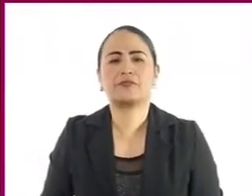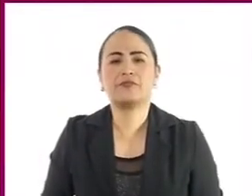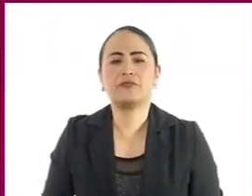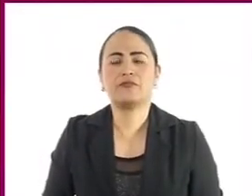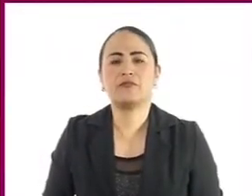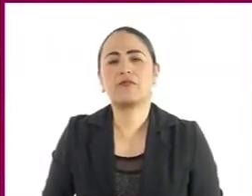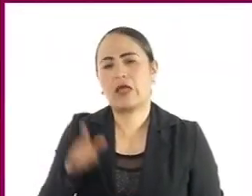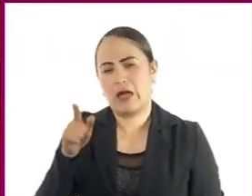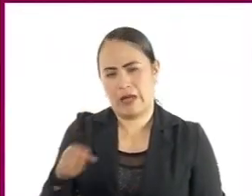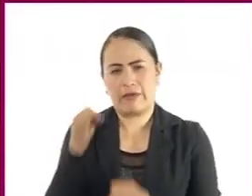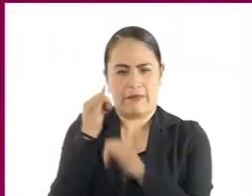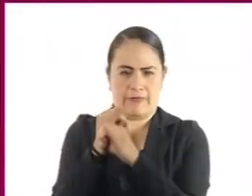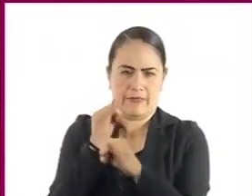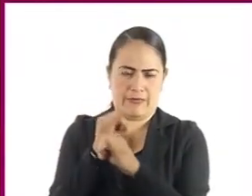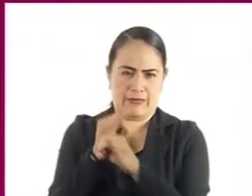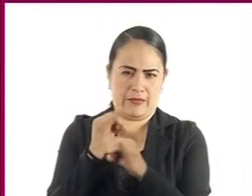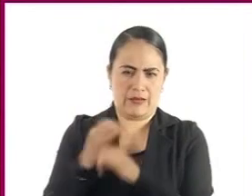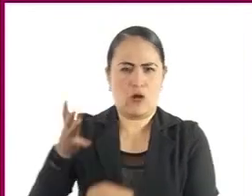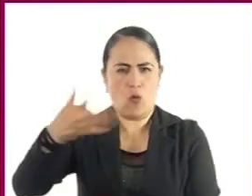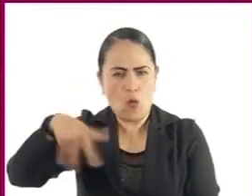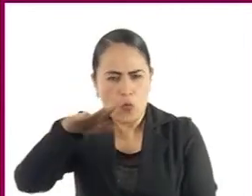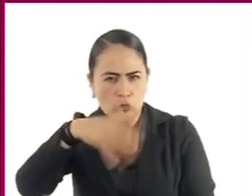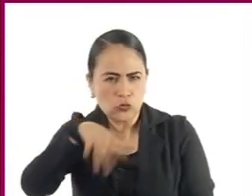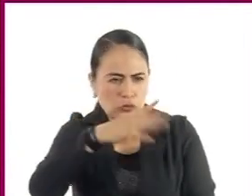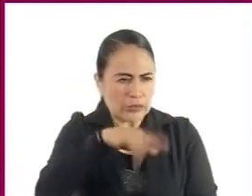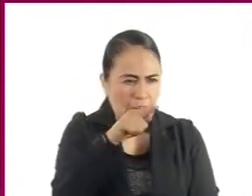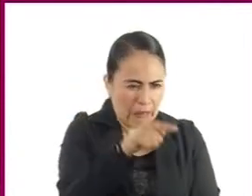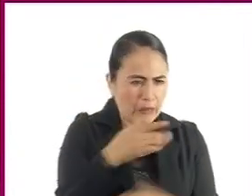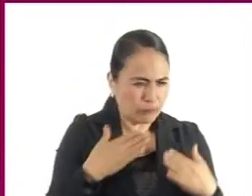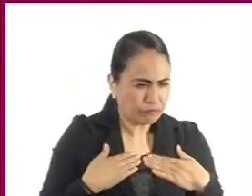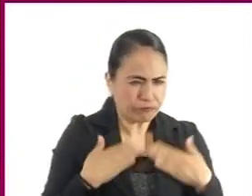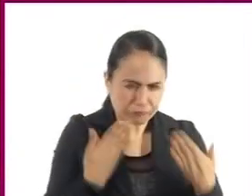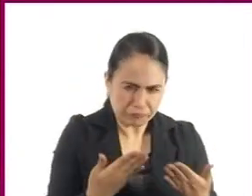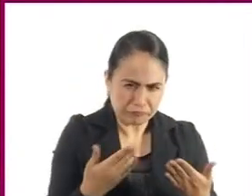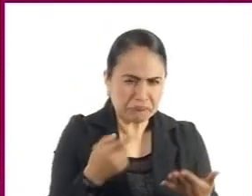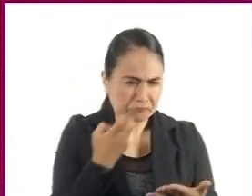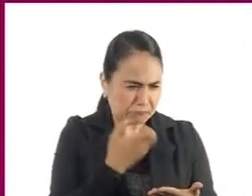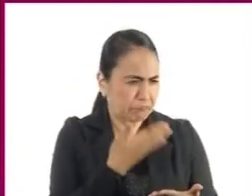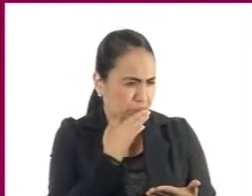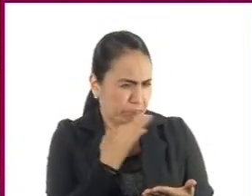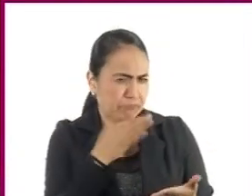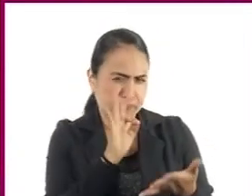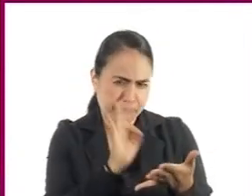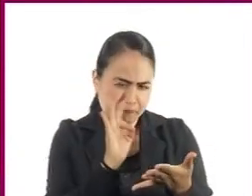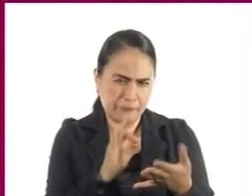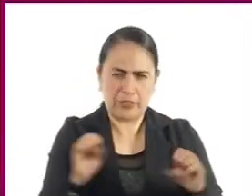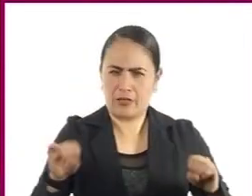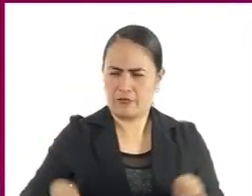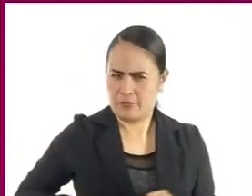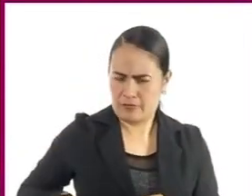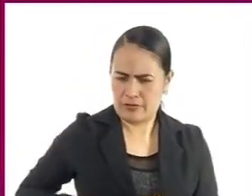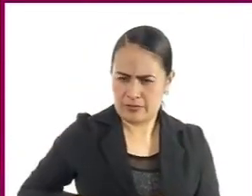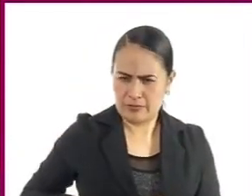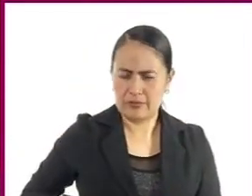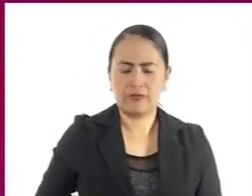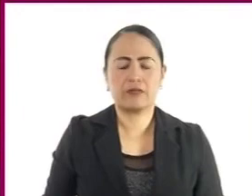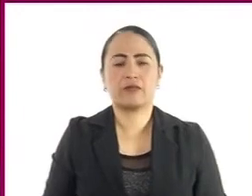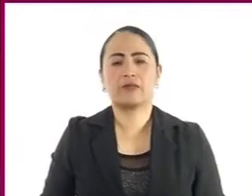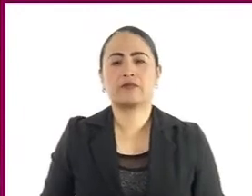medios digitales para seleccionar las fuentes más confiables que sean de calidad y debemos cerciorarnos